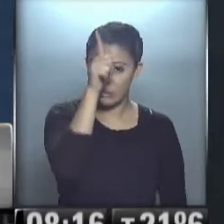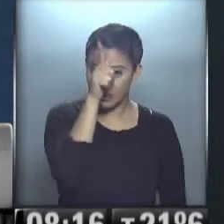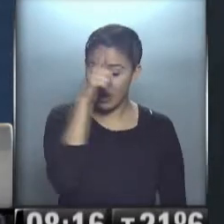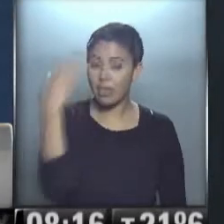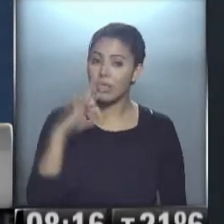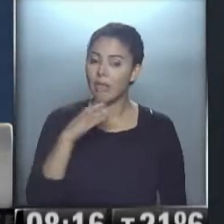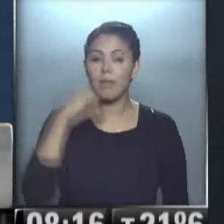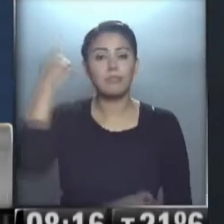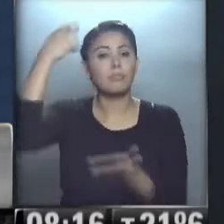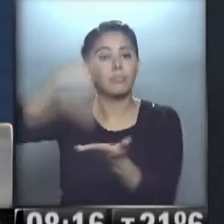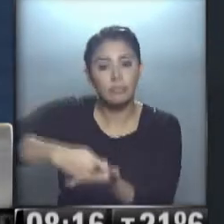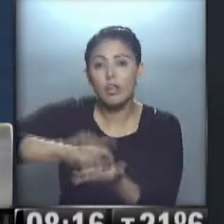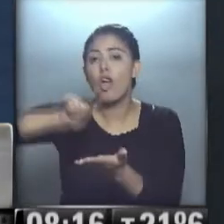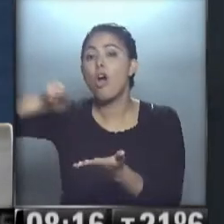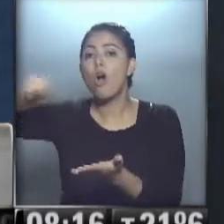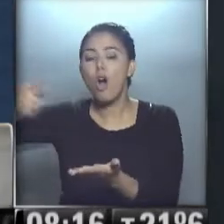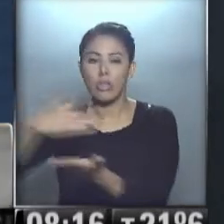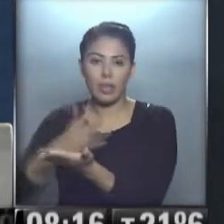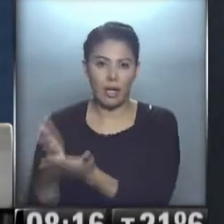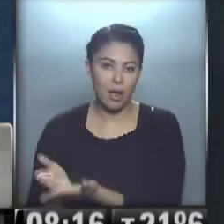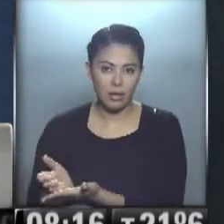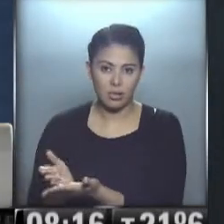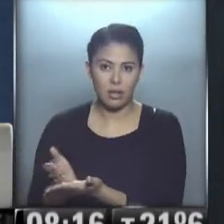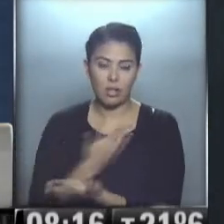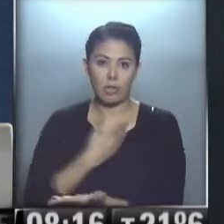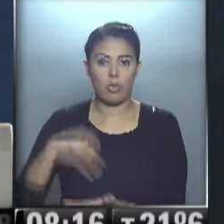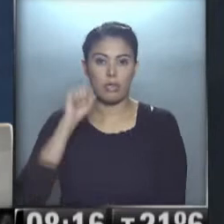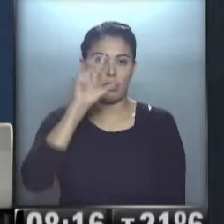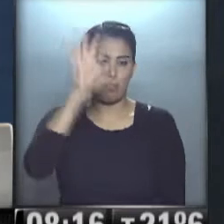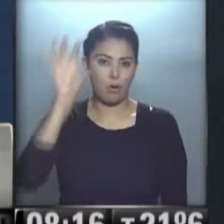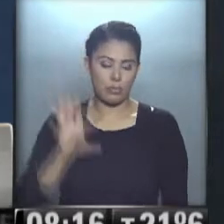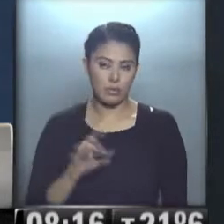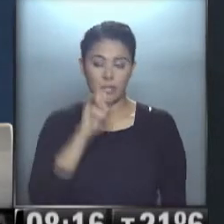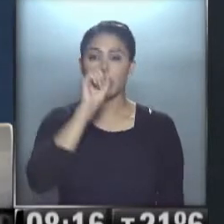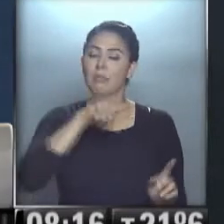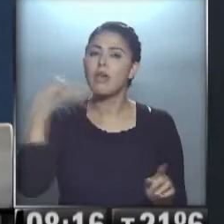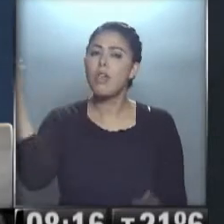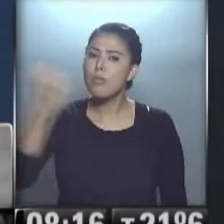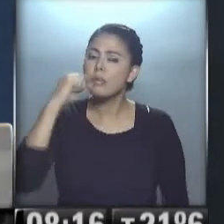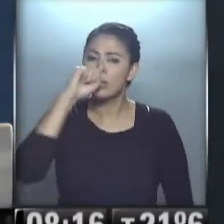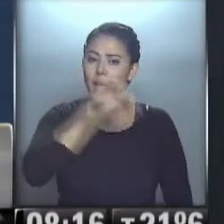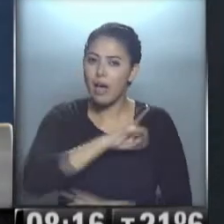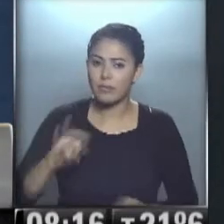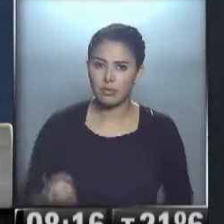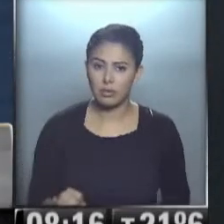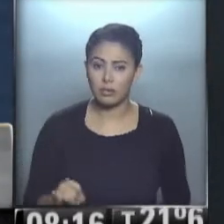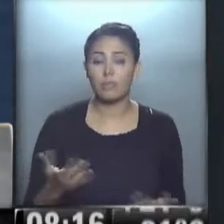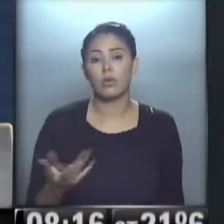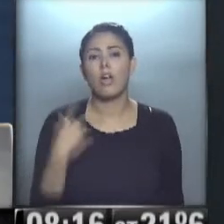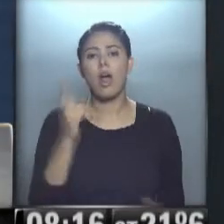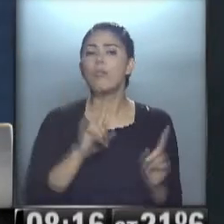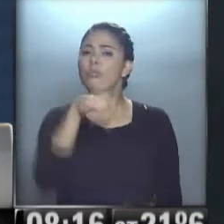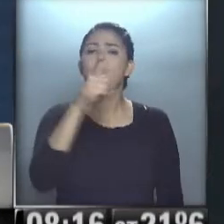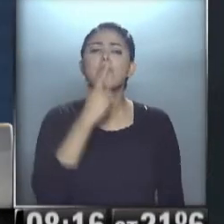ser compensadas por otras áreas del Estado provincial. A su vez es muy importante remarcar lo siguiente, porque se